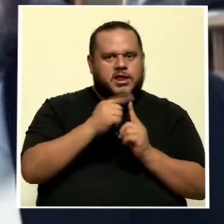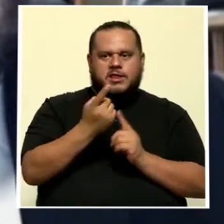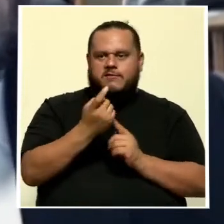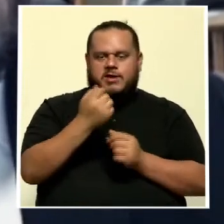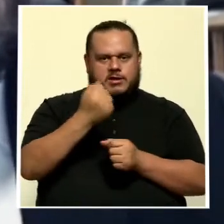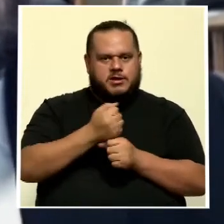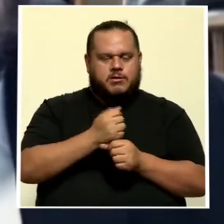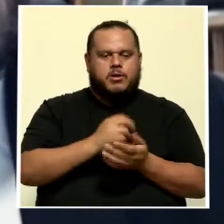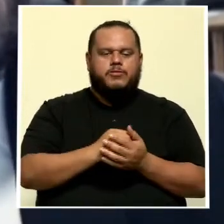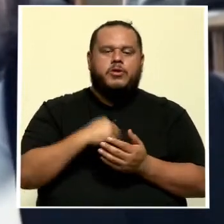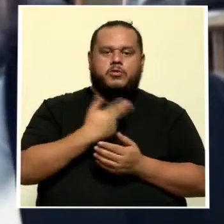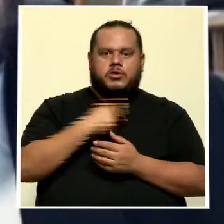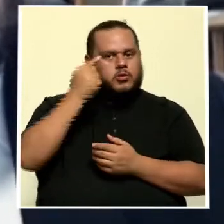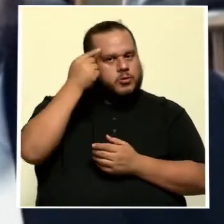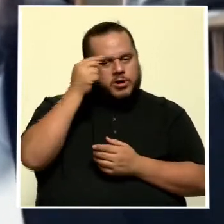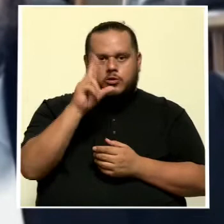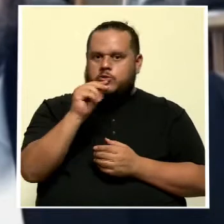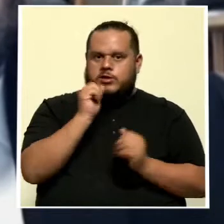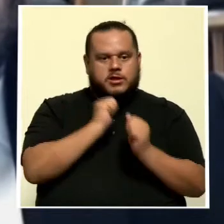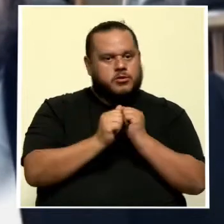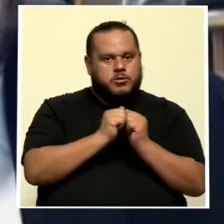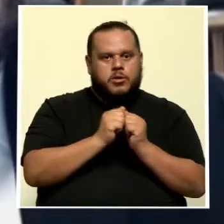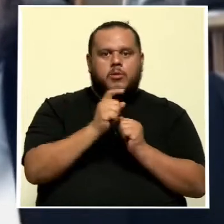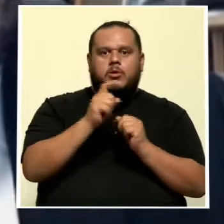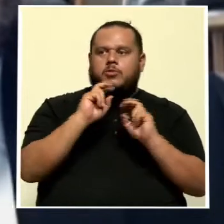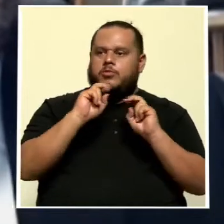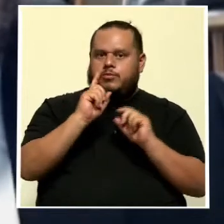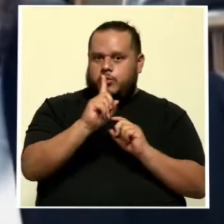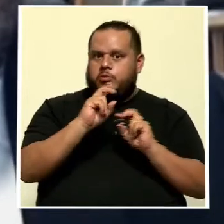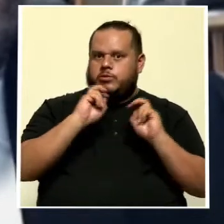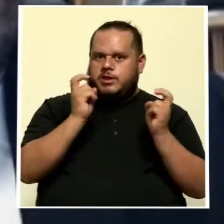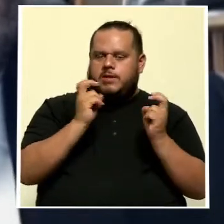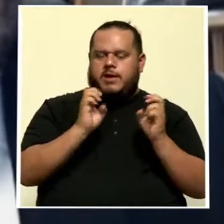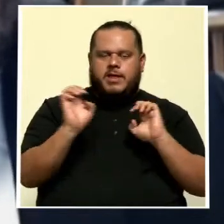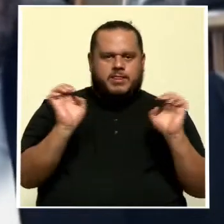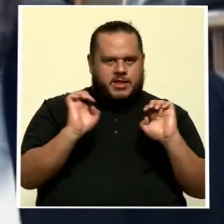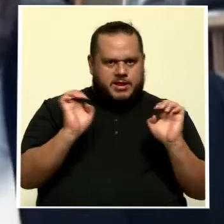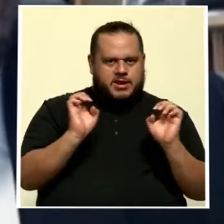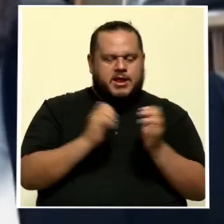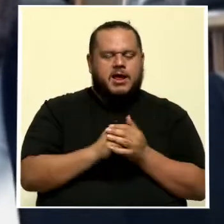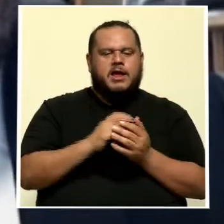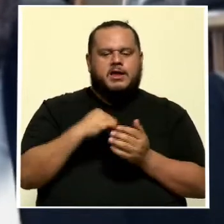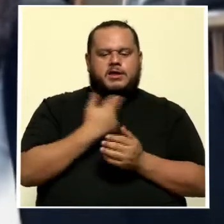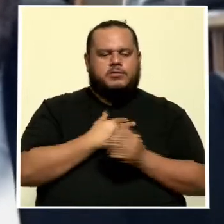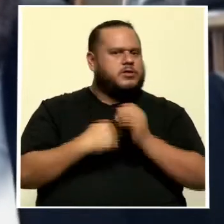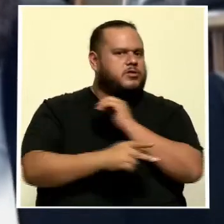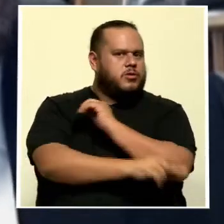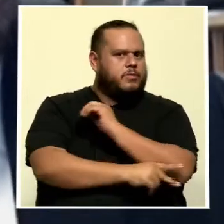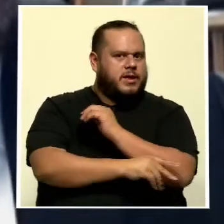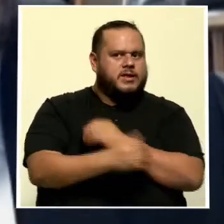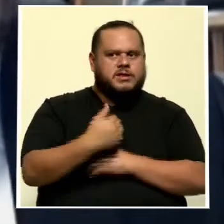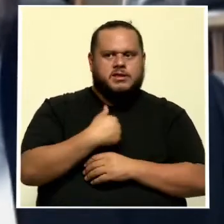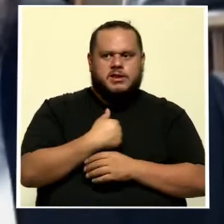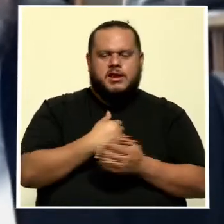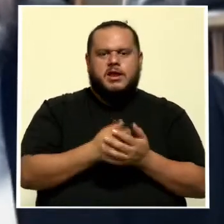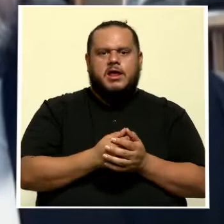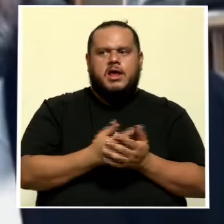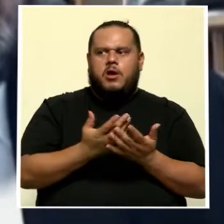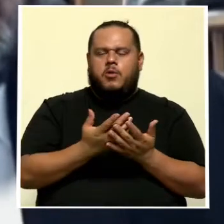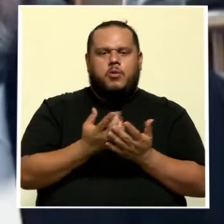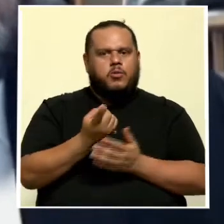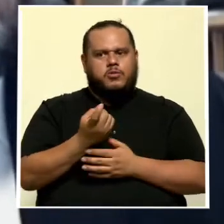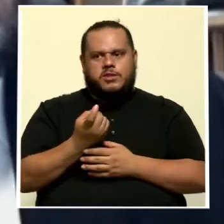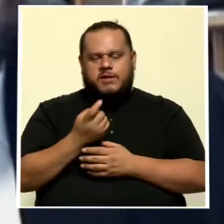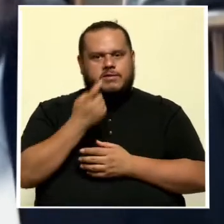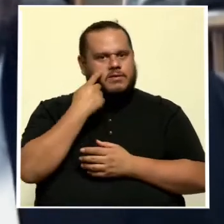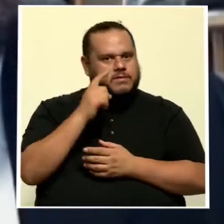siendo competitivas por un tema de energía, y además nuestro Estado está con una angurria fiscal